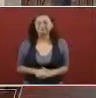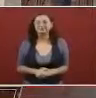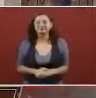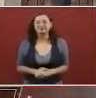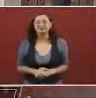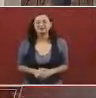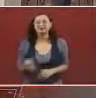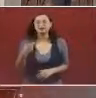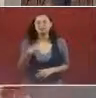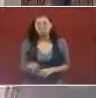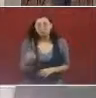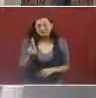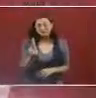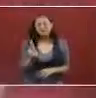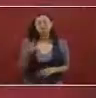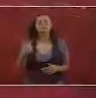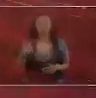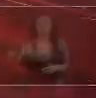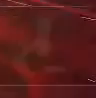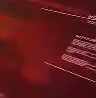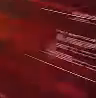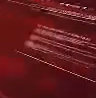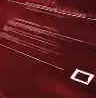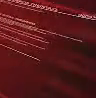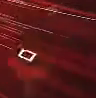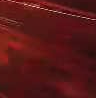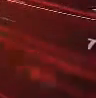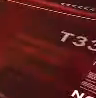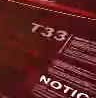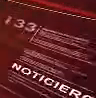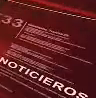Pero estamos en eso.